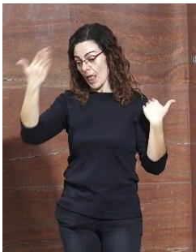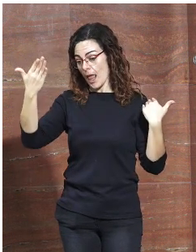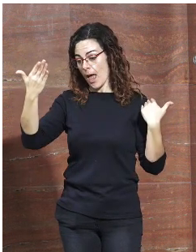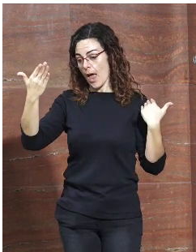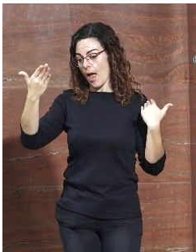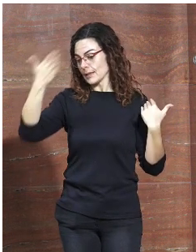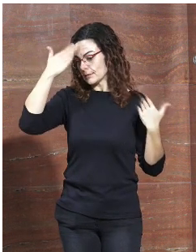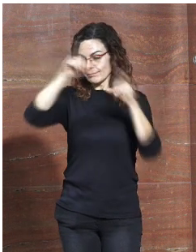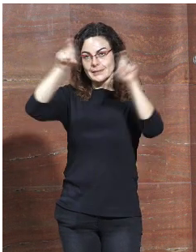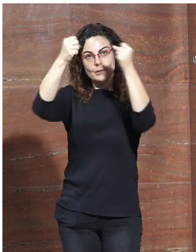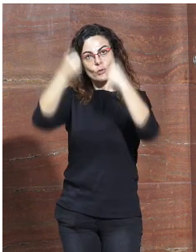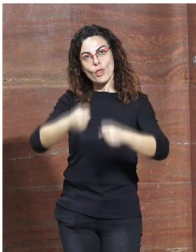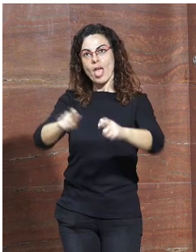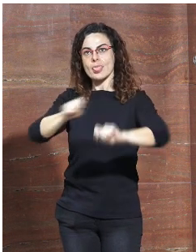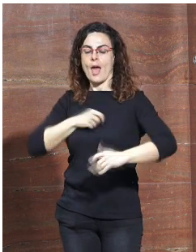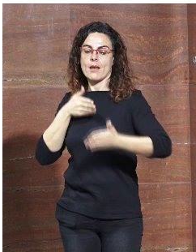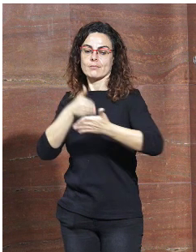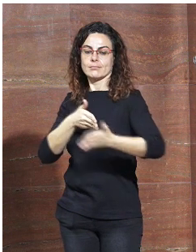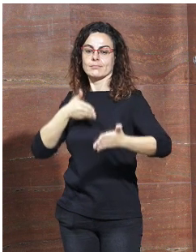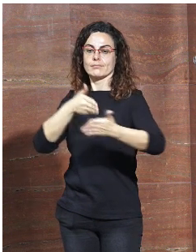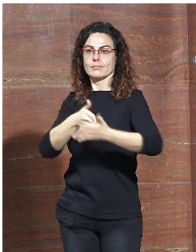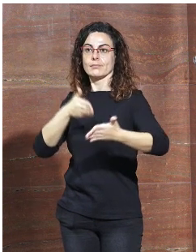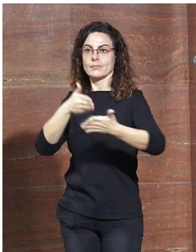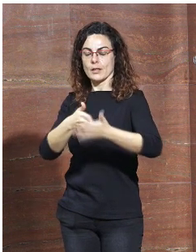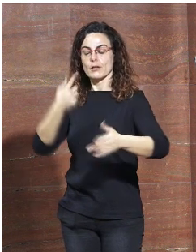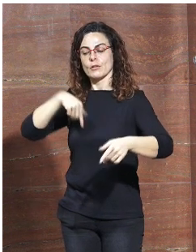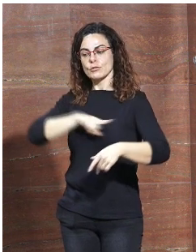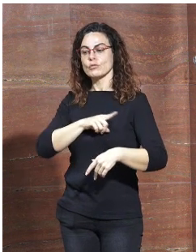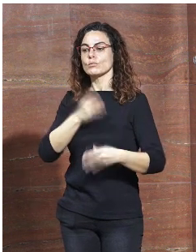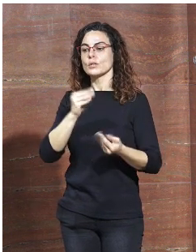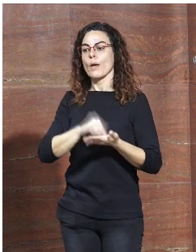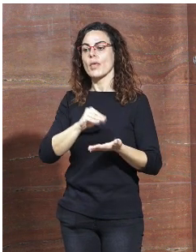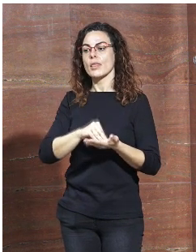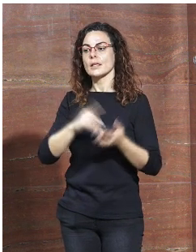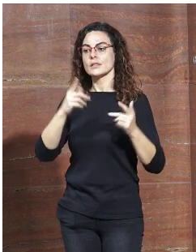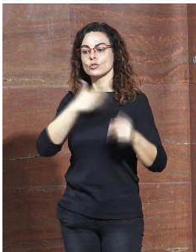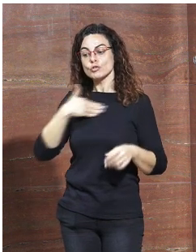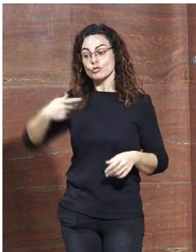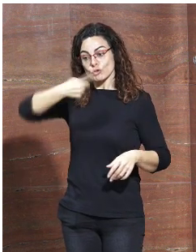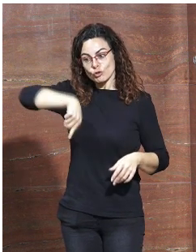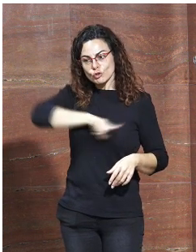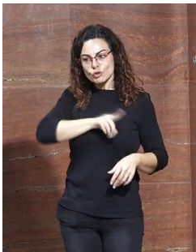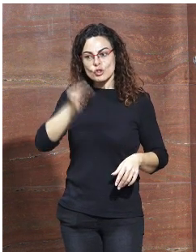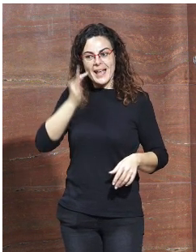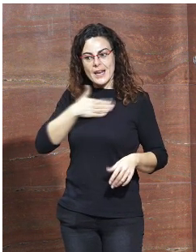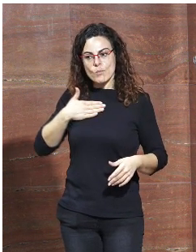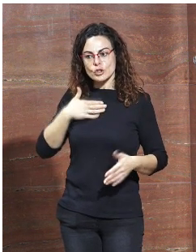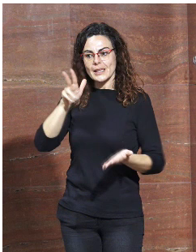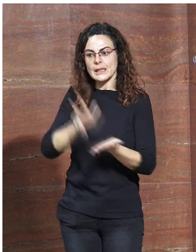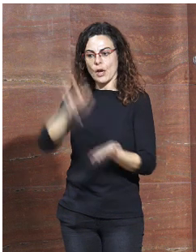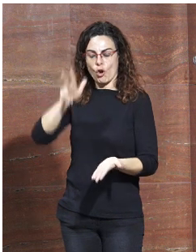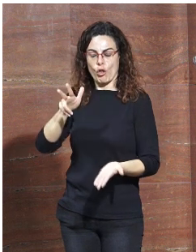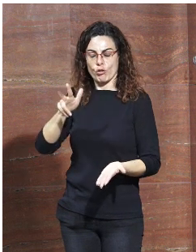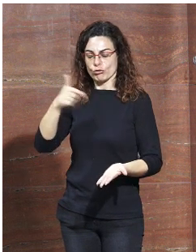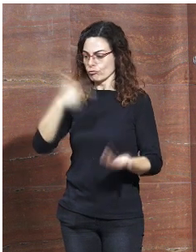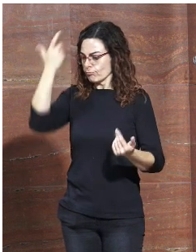siendo ese duque de contención para que se nos reconozca y en muchos casos para que nosotras mismas nos reconozcamos